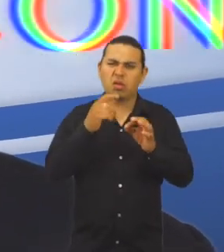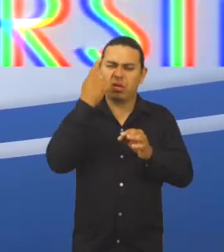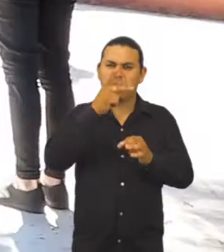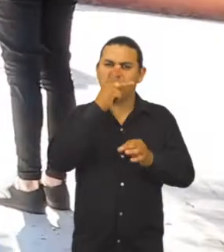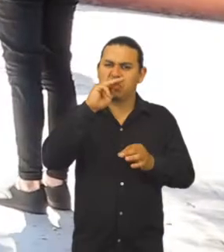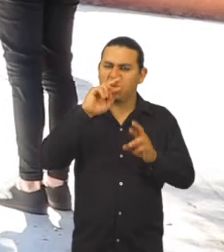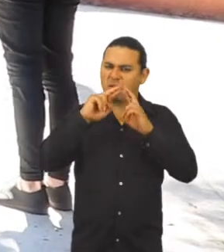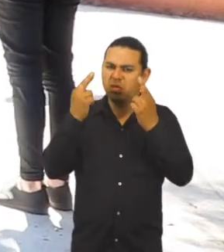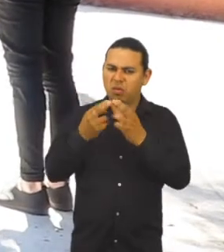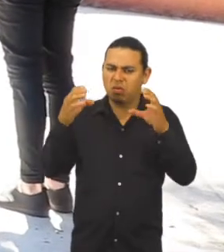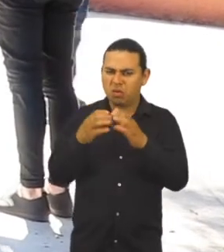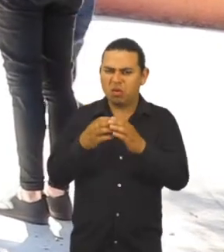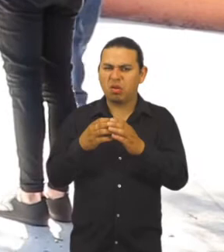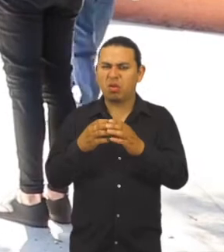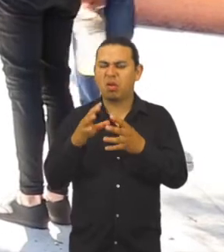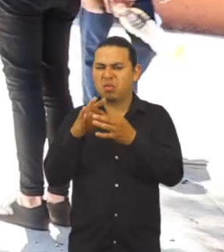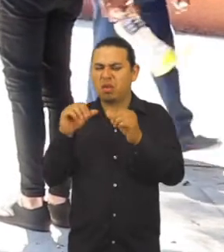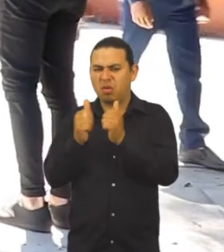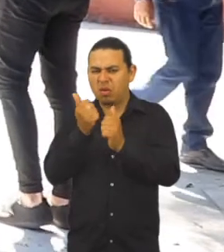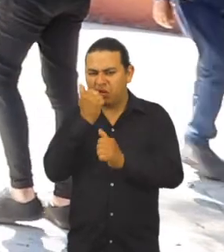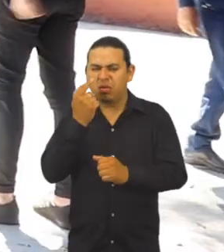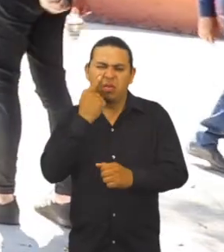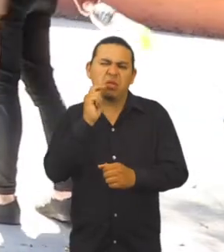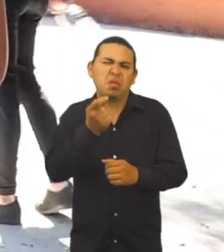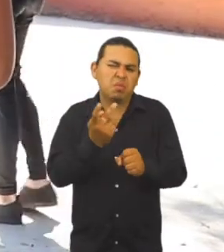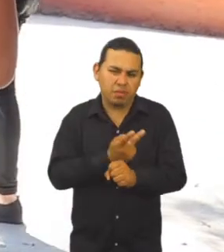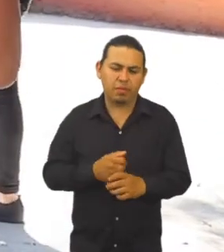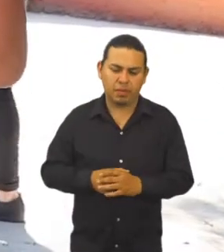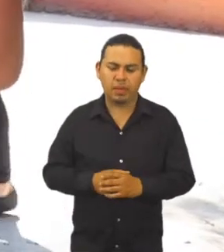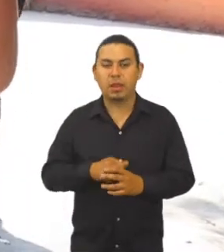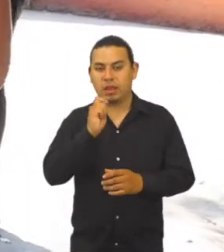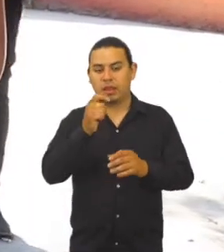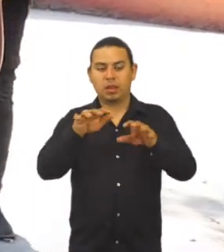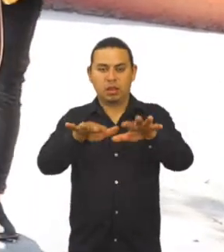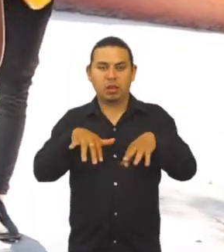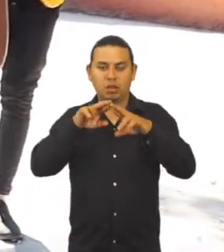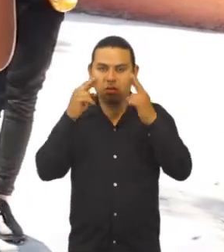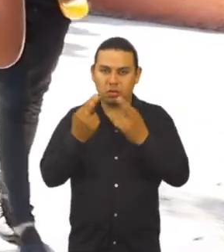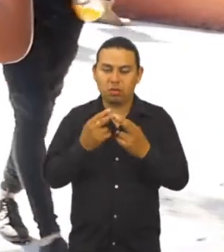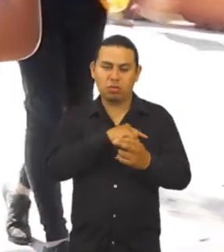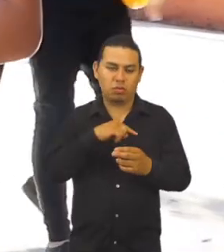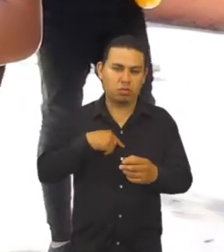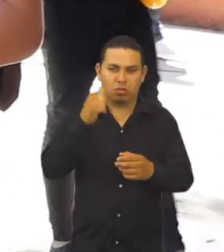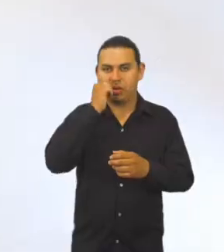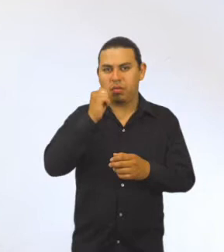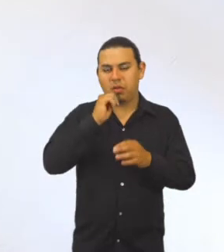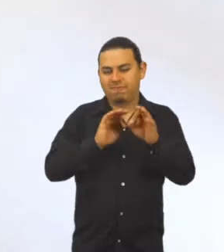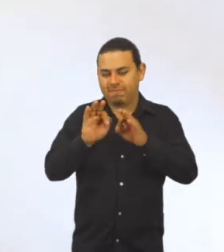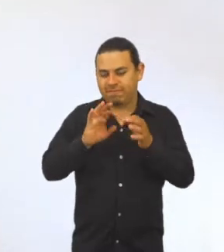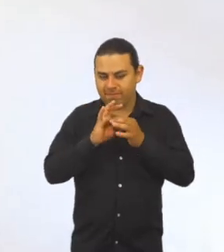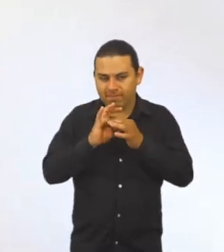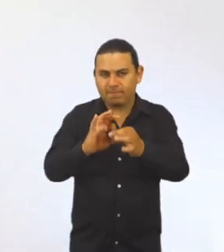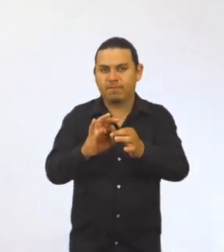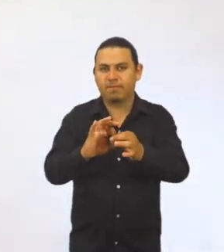UAPCO. Director, ¿nos podría hablar sobre la importancia de la reunión de padres de familia de los alumnos de nuevo ingreso? Claro que sí.